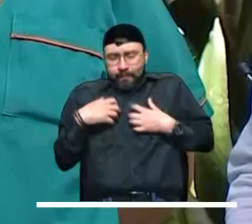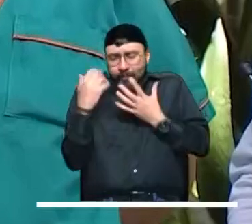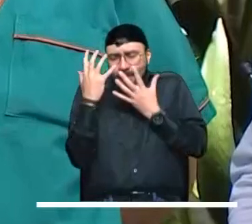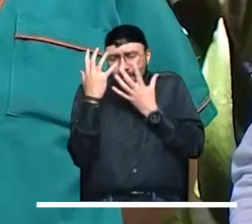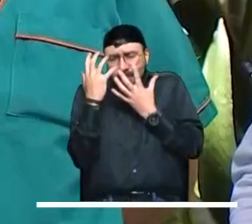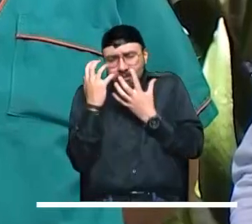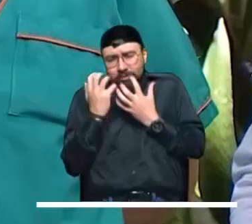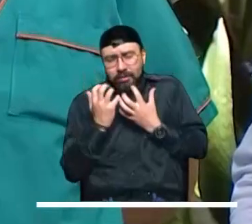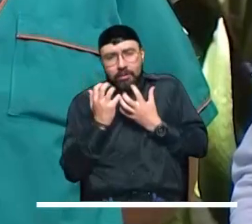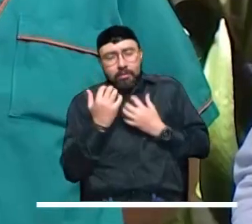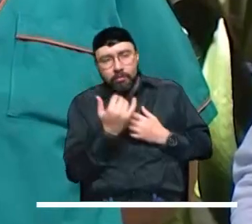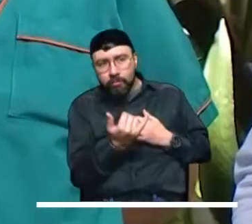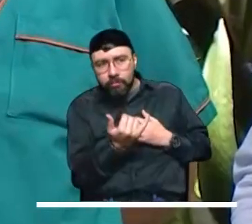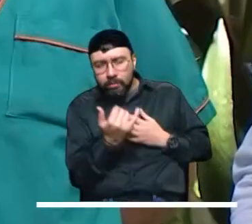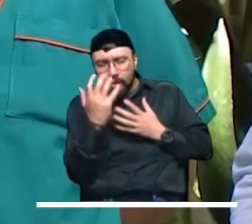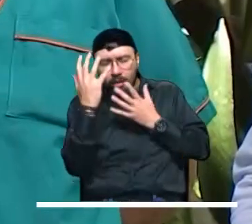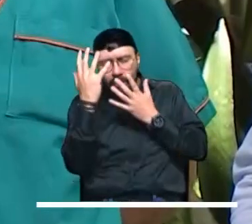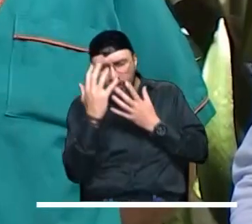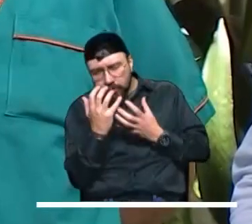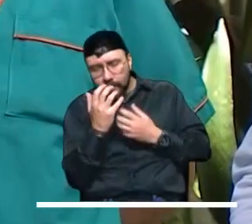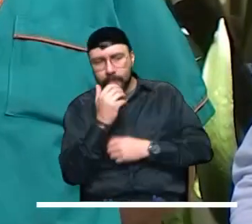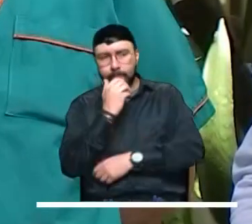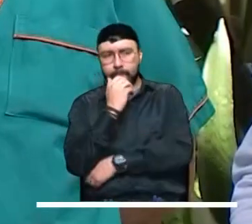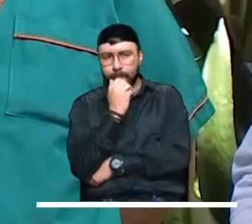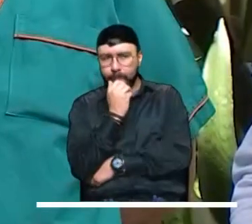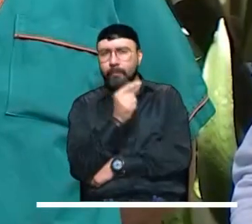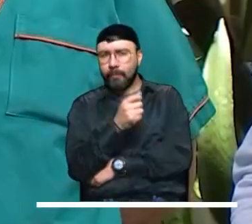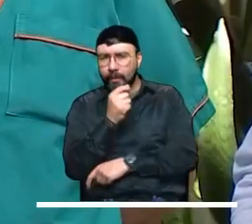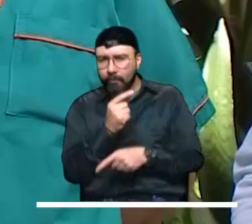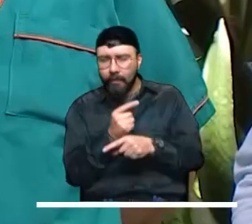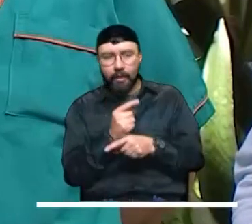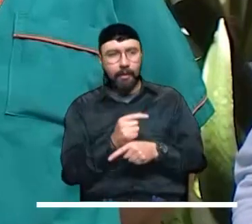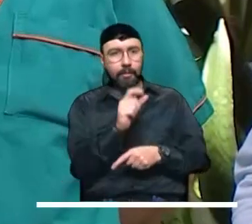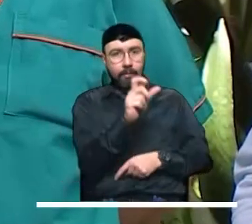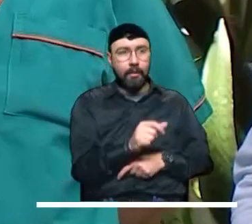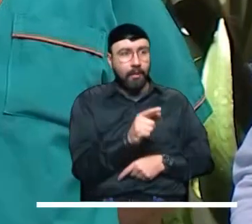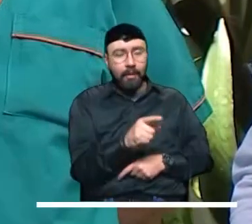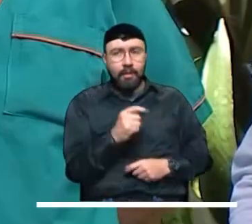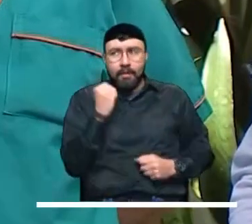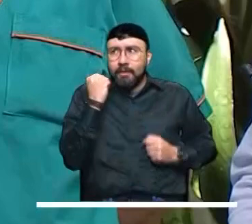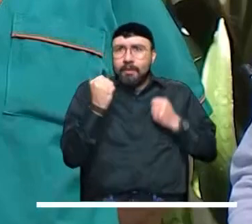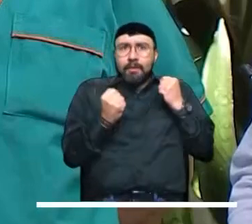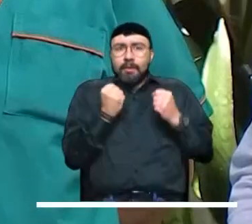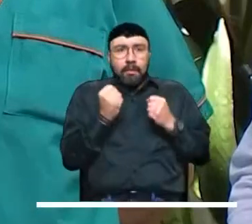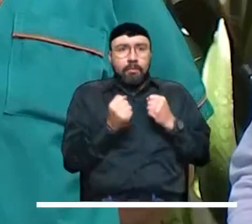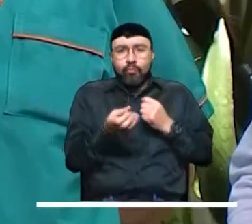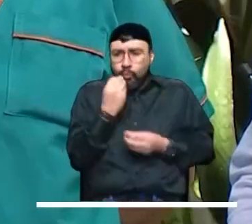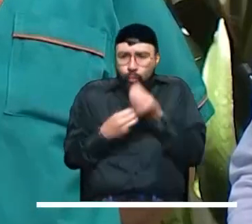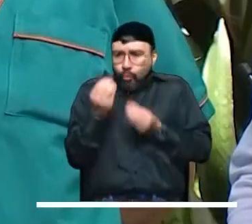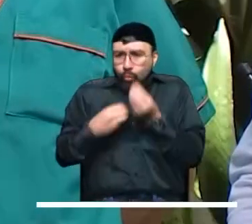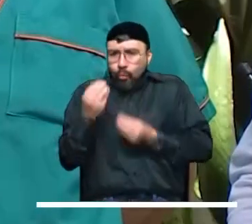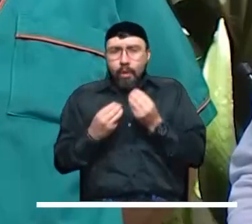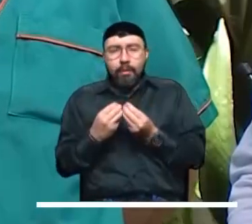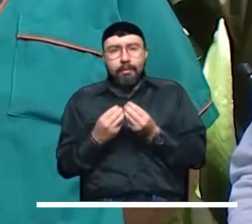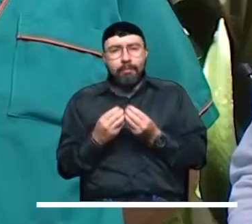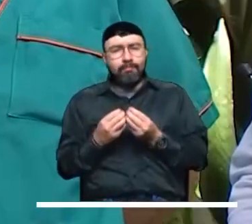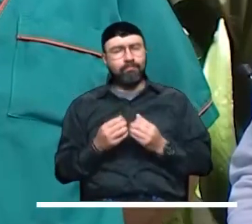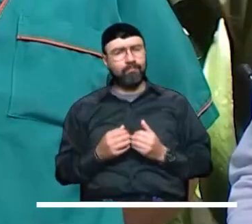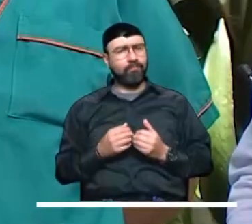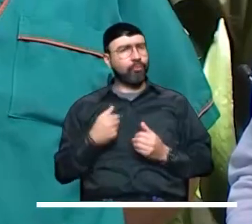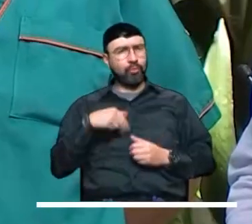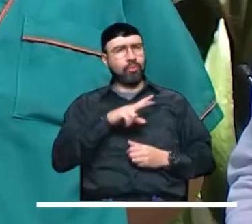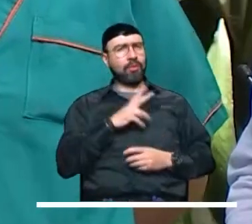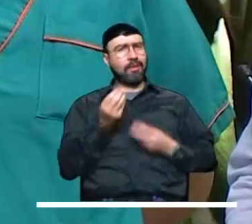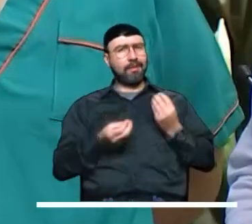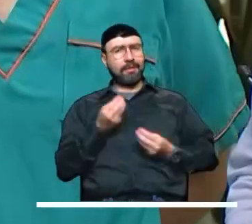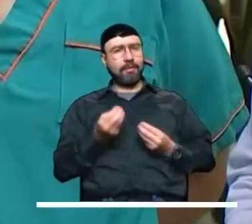depresión, y eso permite que el paciente en ese momento que está manejando la ansiedad consuma más, doctor. Entonces, ¿qué es lo que hacemos? En la